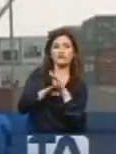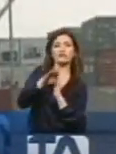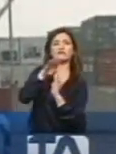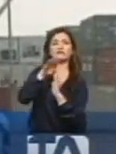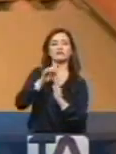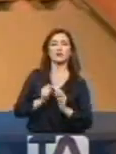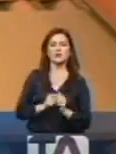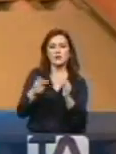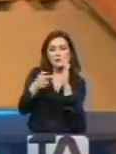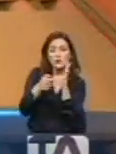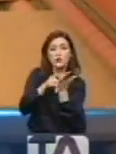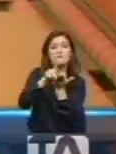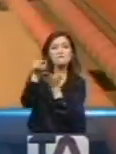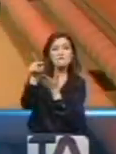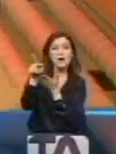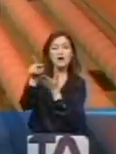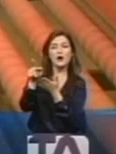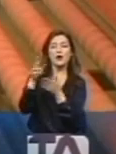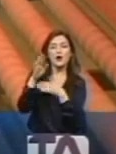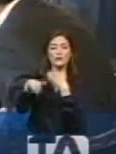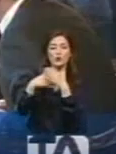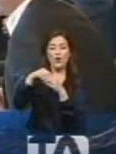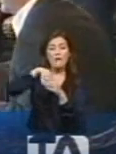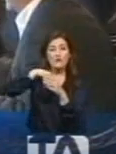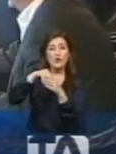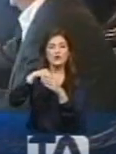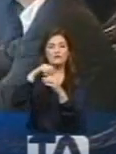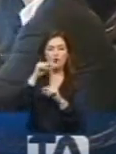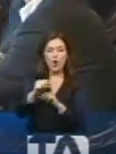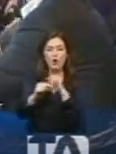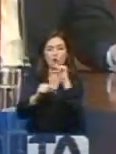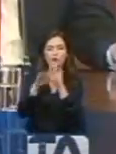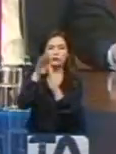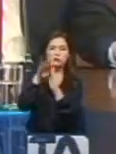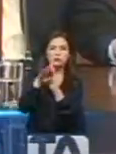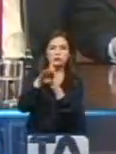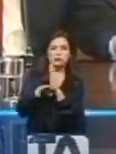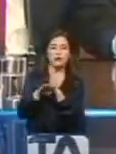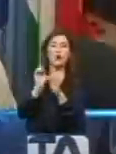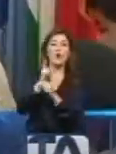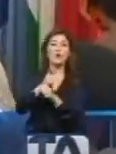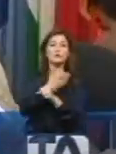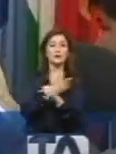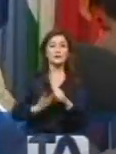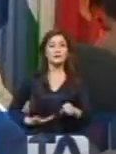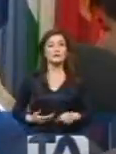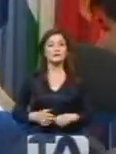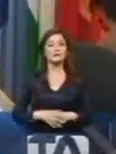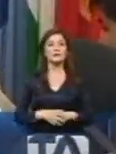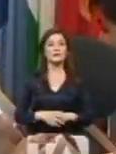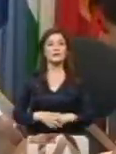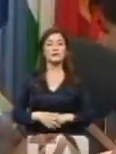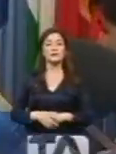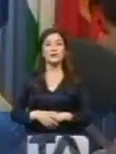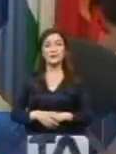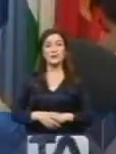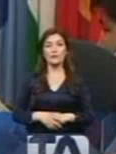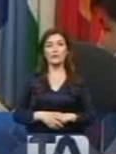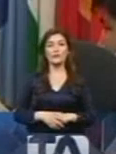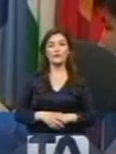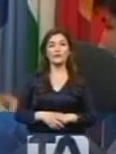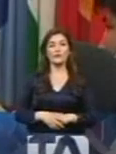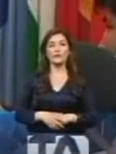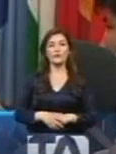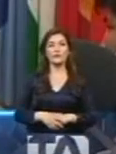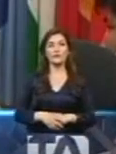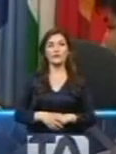que según la normativa se reducirá gradualmente, según lo disponga el presidente de la República. Está mal que se le otorgue al presidente de la República